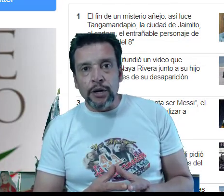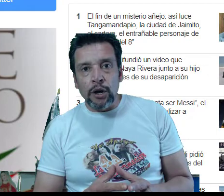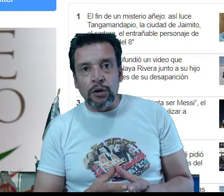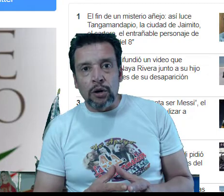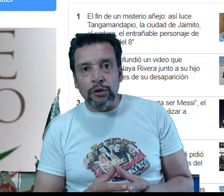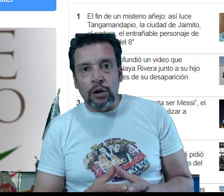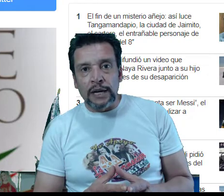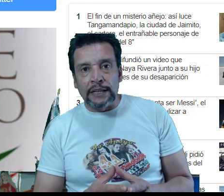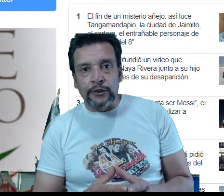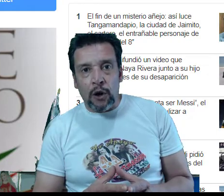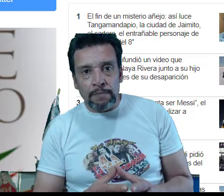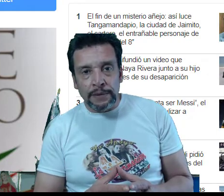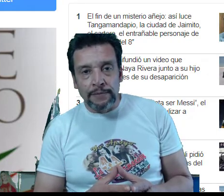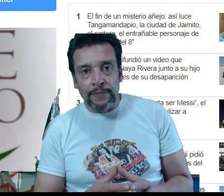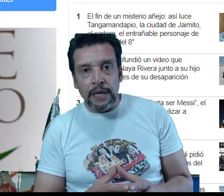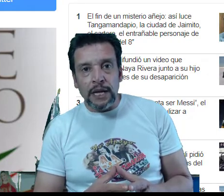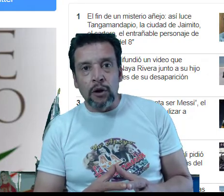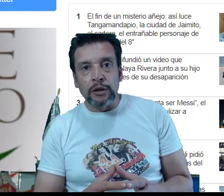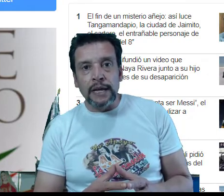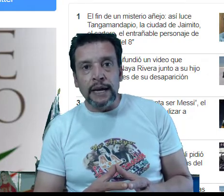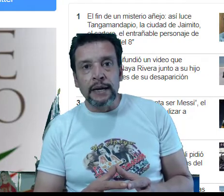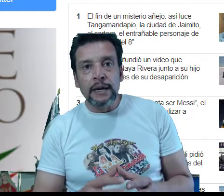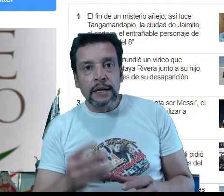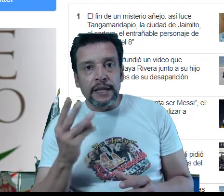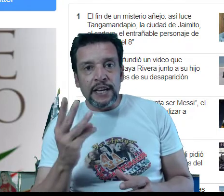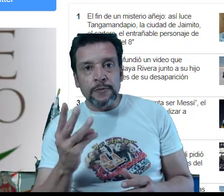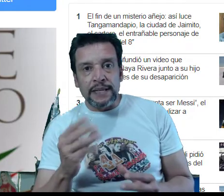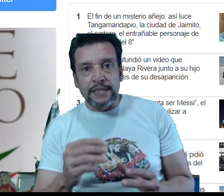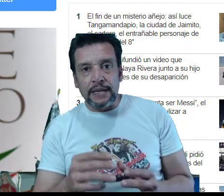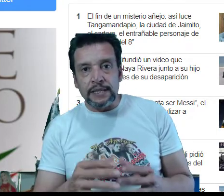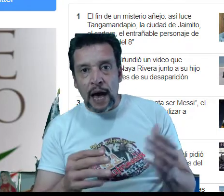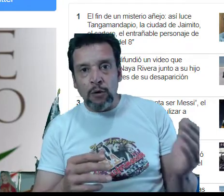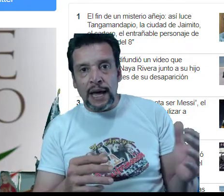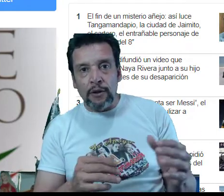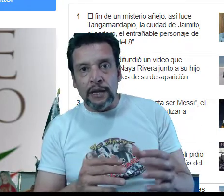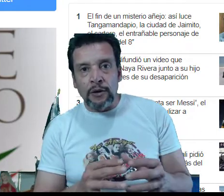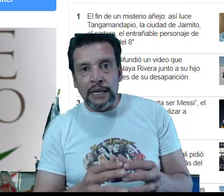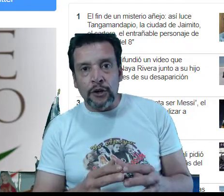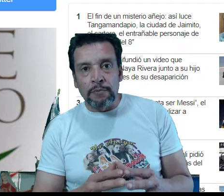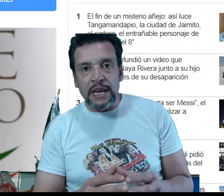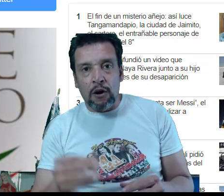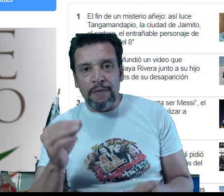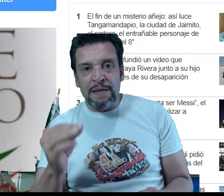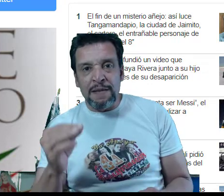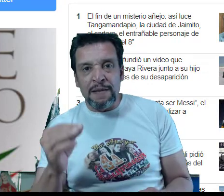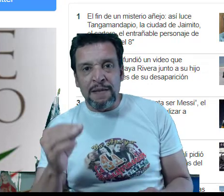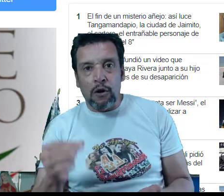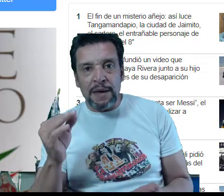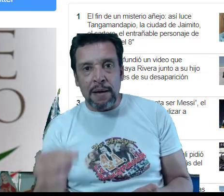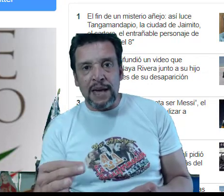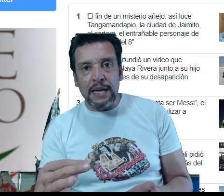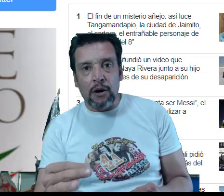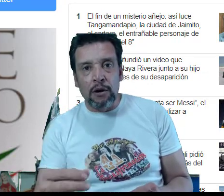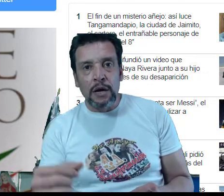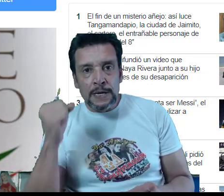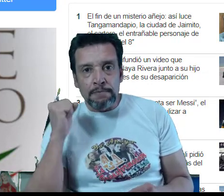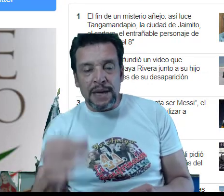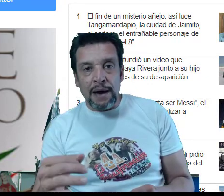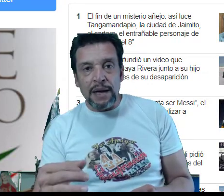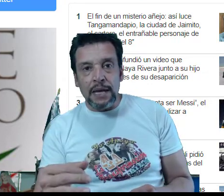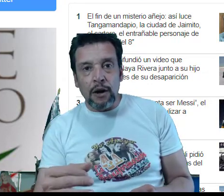esa reunión con Donald Trump y donde tres veces a un lado de Donald Trump dijo: ¡Viva México, viva